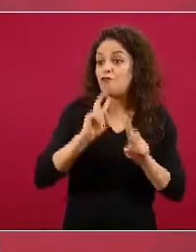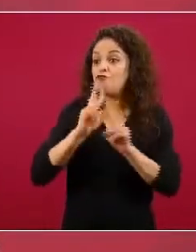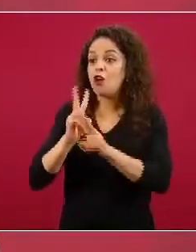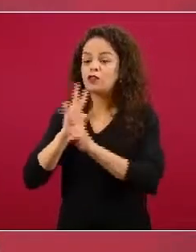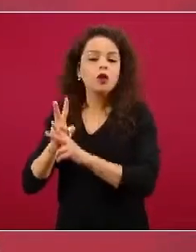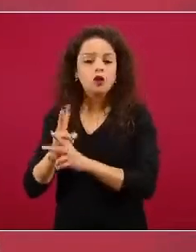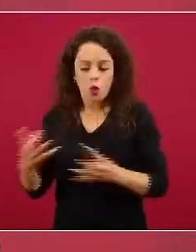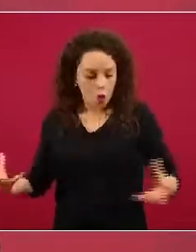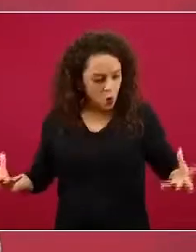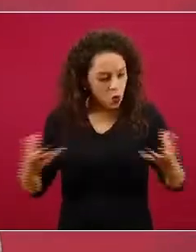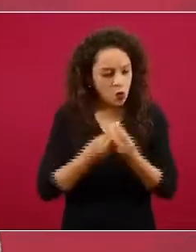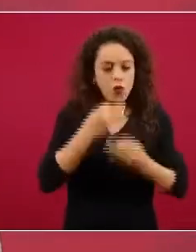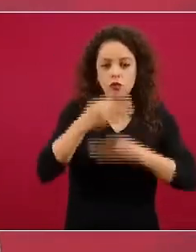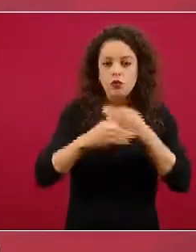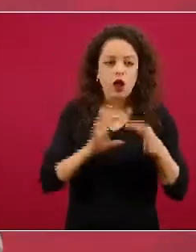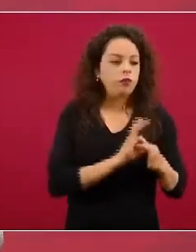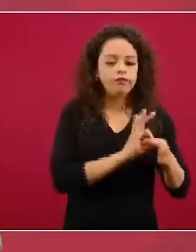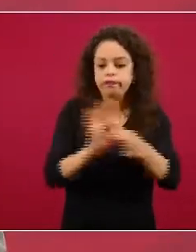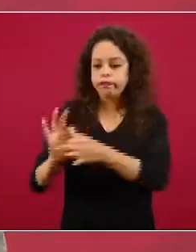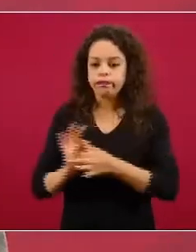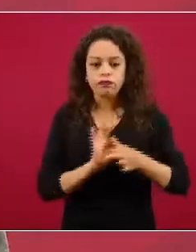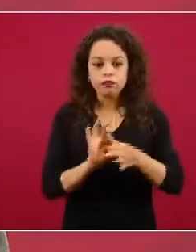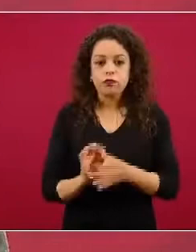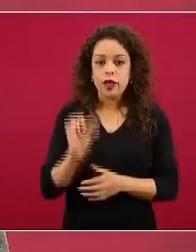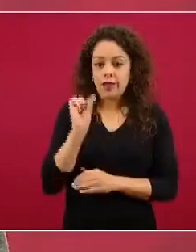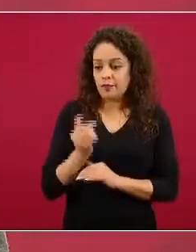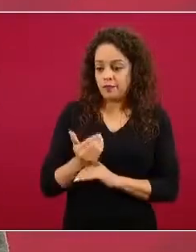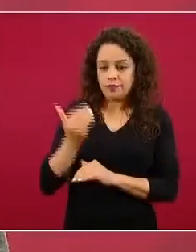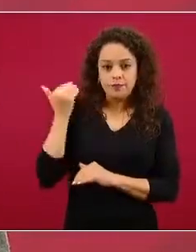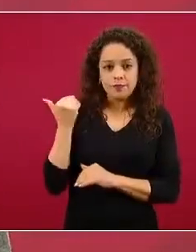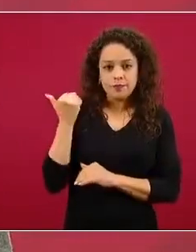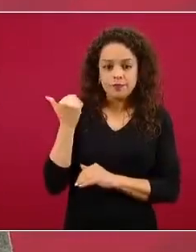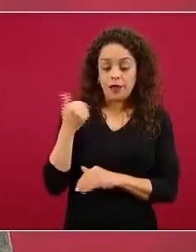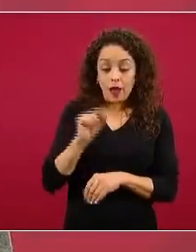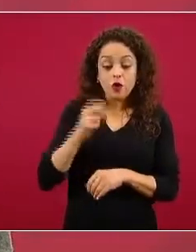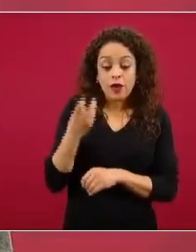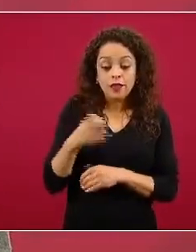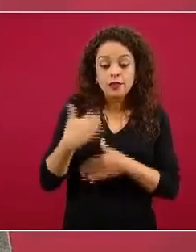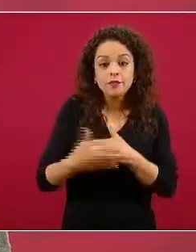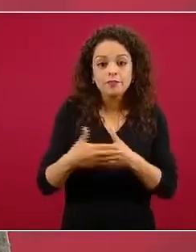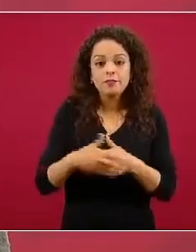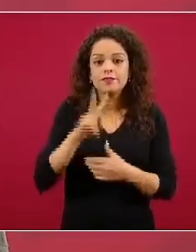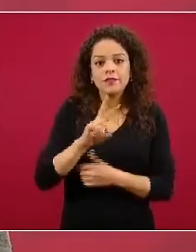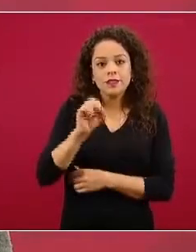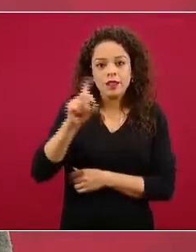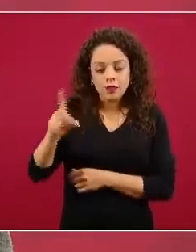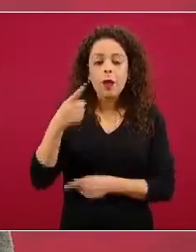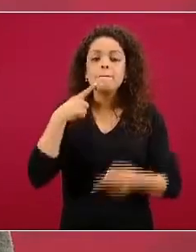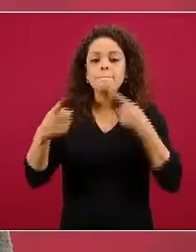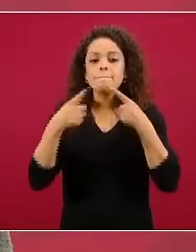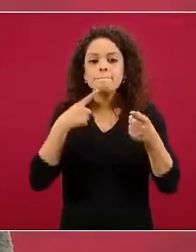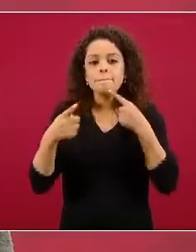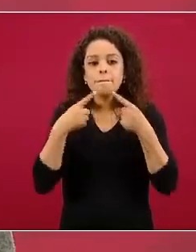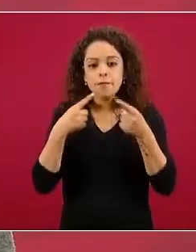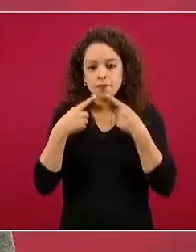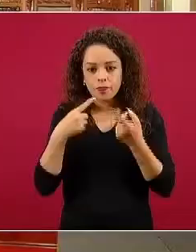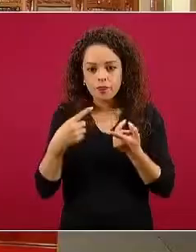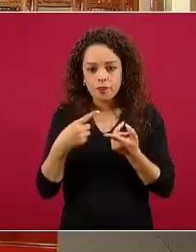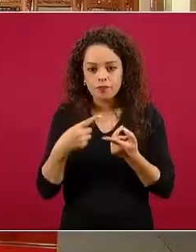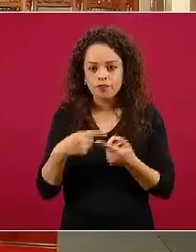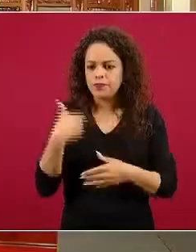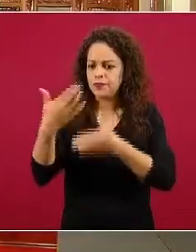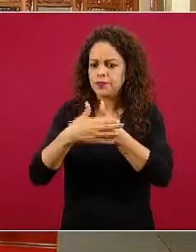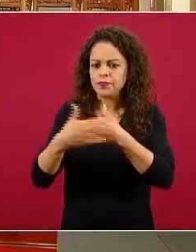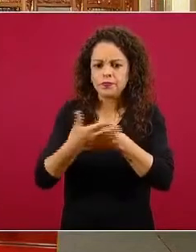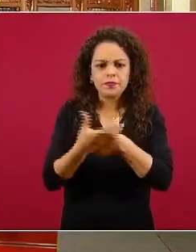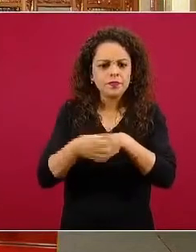Y este fin de semana justamente hay algunas conversaciones de preparativos, el próximo, al inicio de la